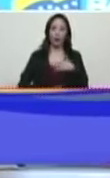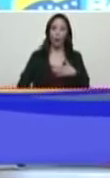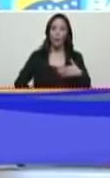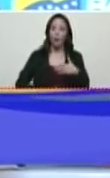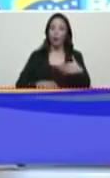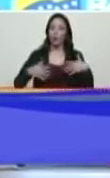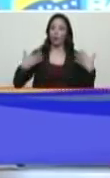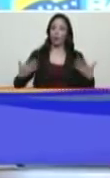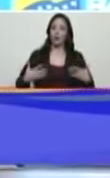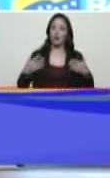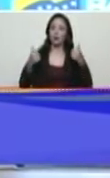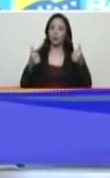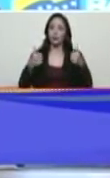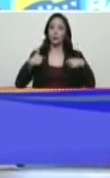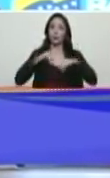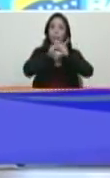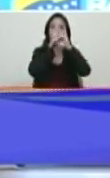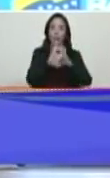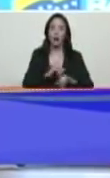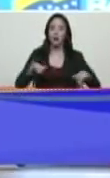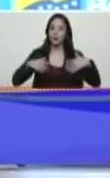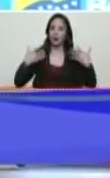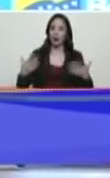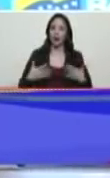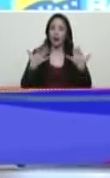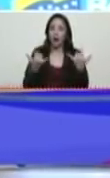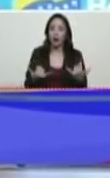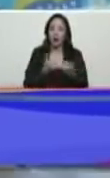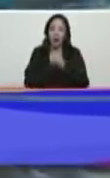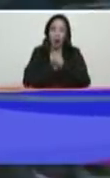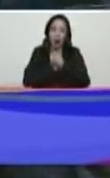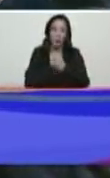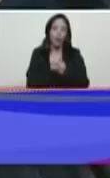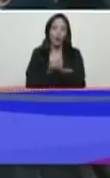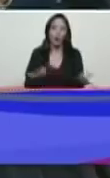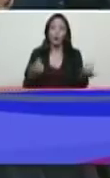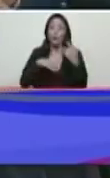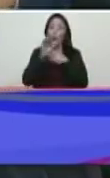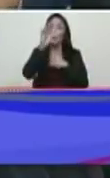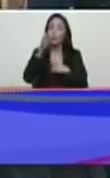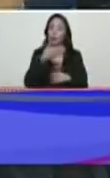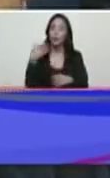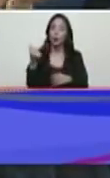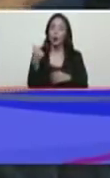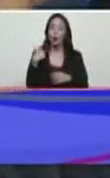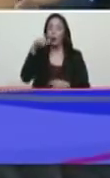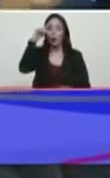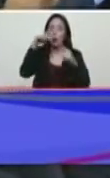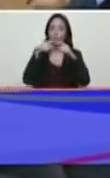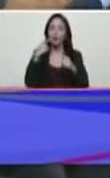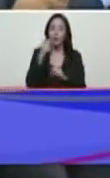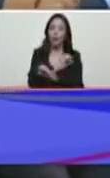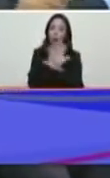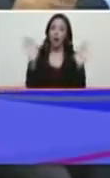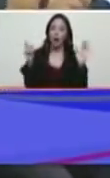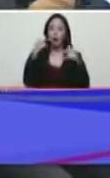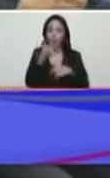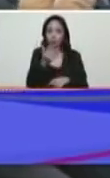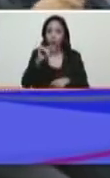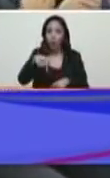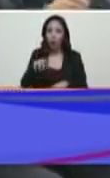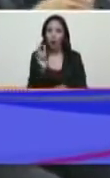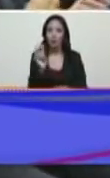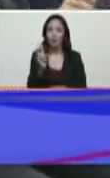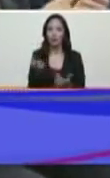felicidad, viviendo su presente y amando la lucha por su futuro. Eso es lo que se encuentra en nuestro país, en